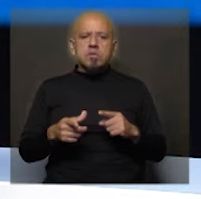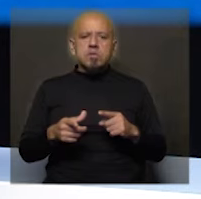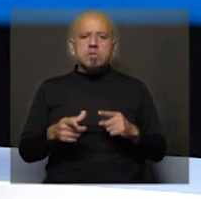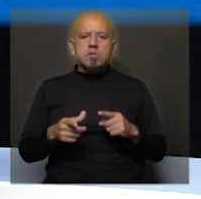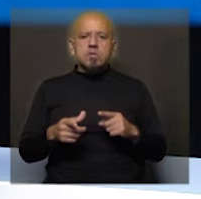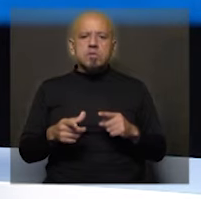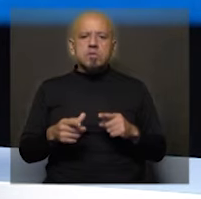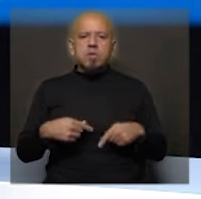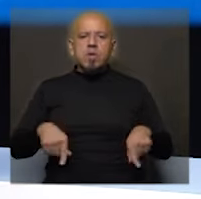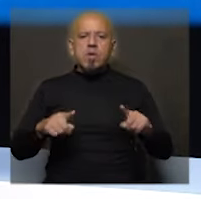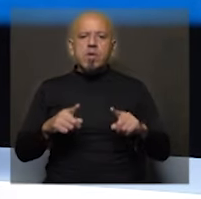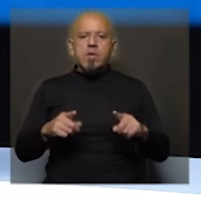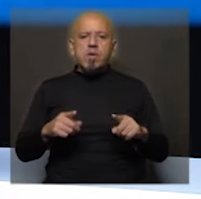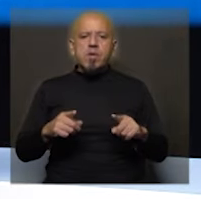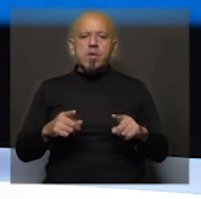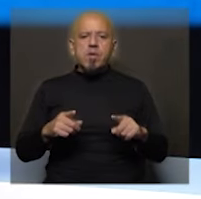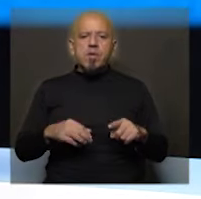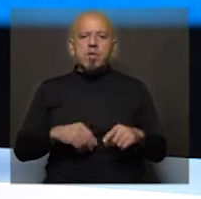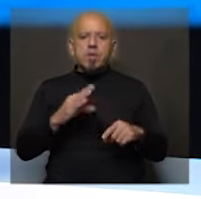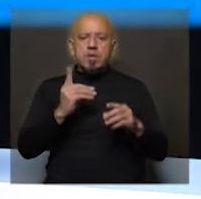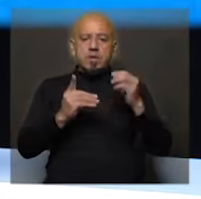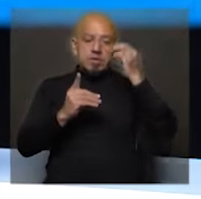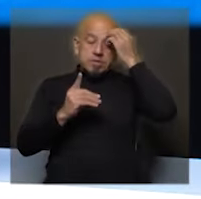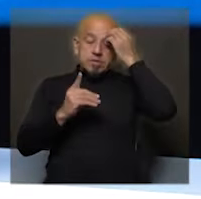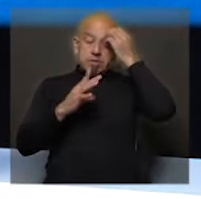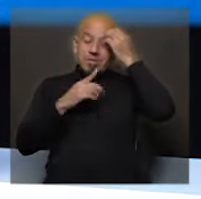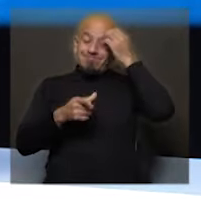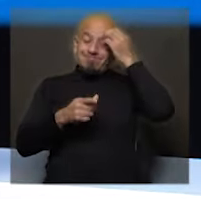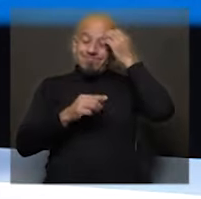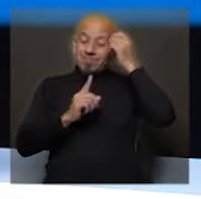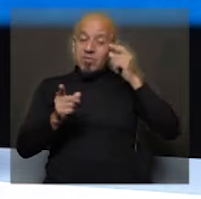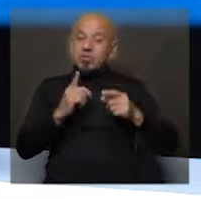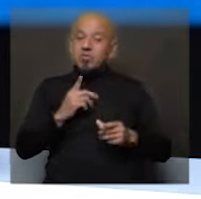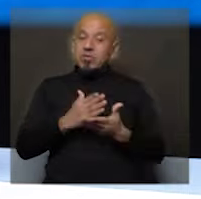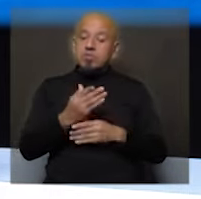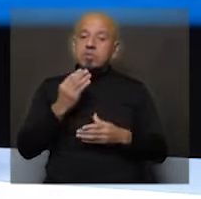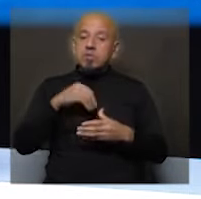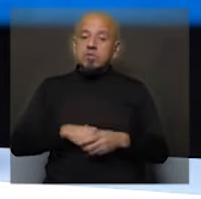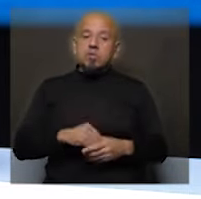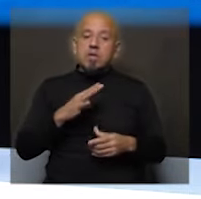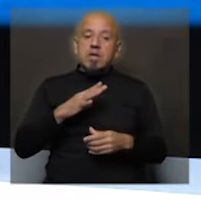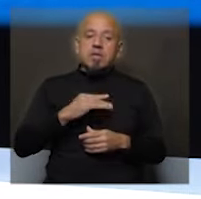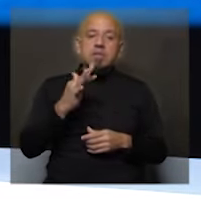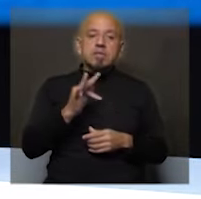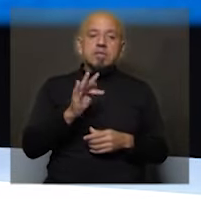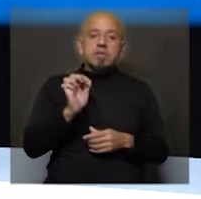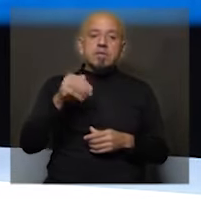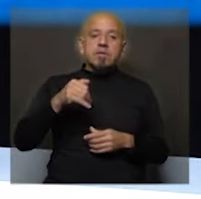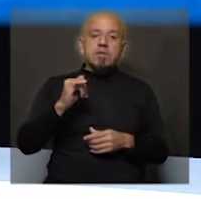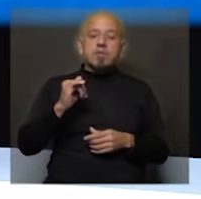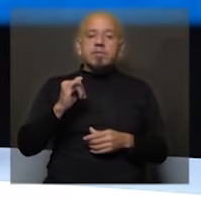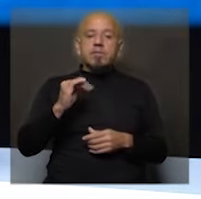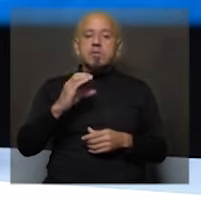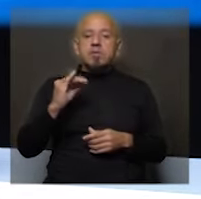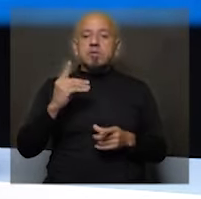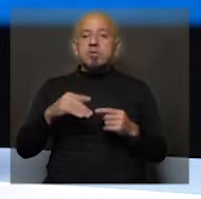hecho este delictivo que no siempre se dan en el ámbito íntimo tenemos femicidios tenemos muertes violentas de mujeres